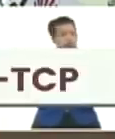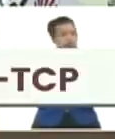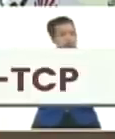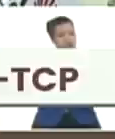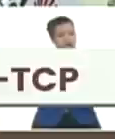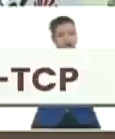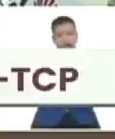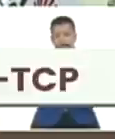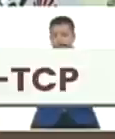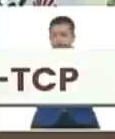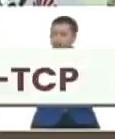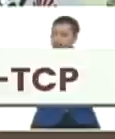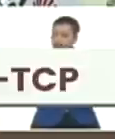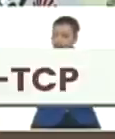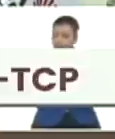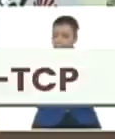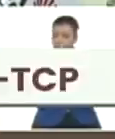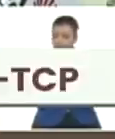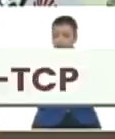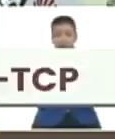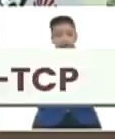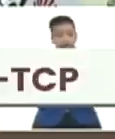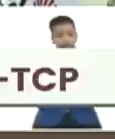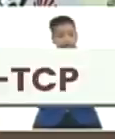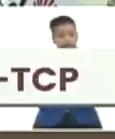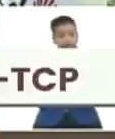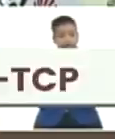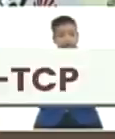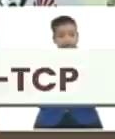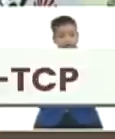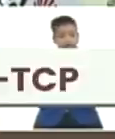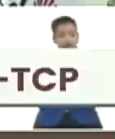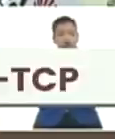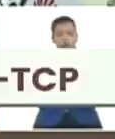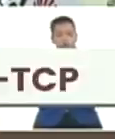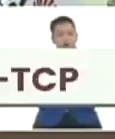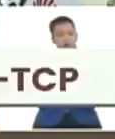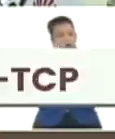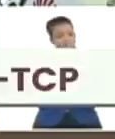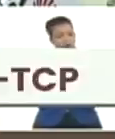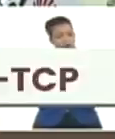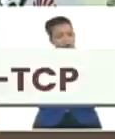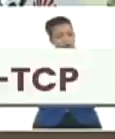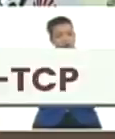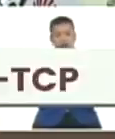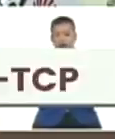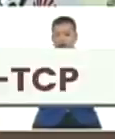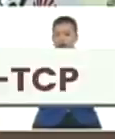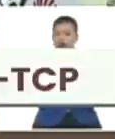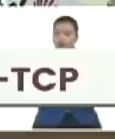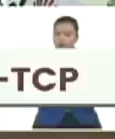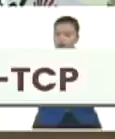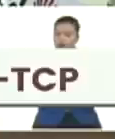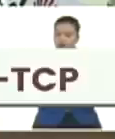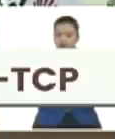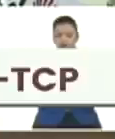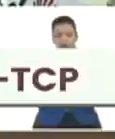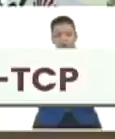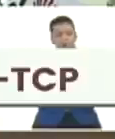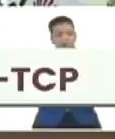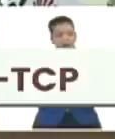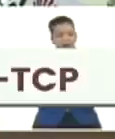respetuoso, la tolerancia y convivencia pacífica y la cooperación entre todos los países de las Américas,